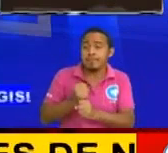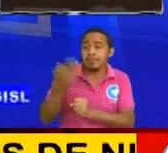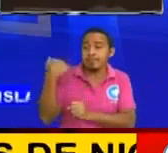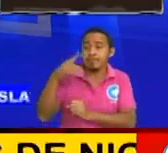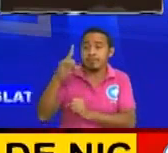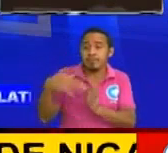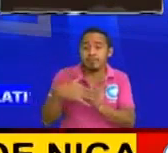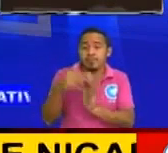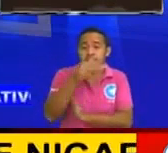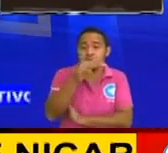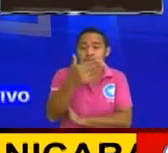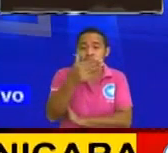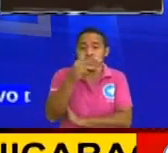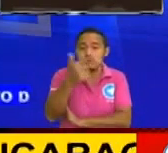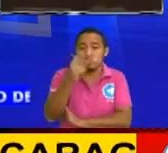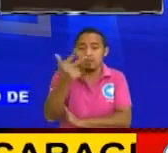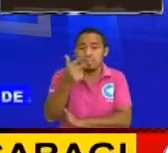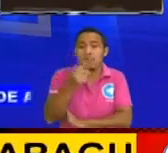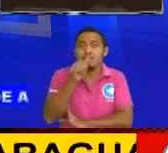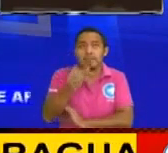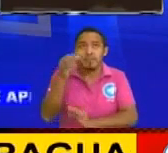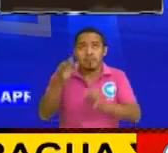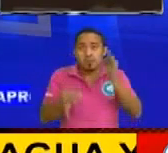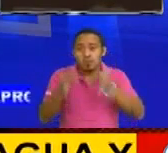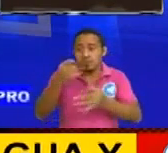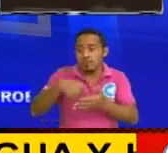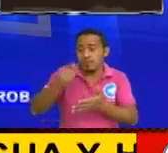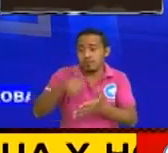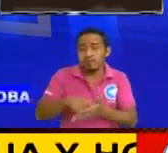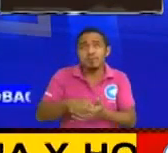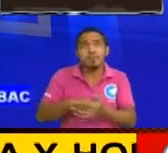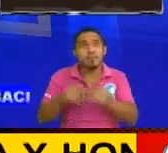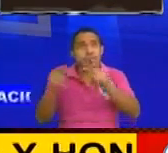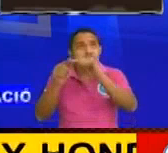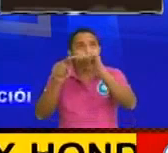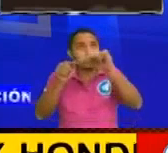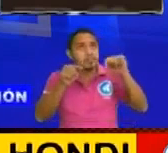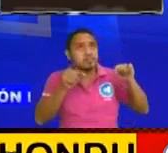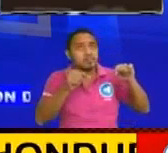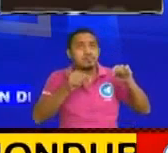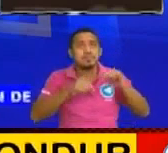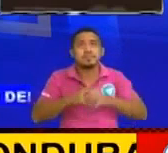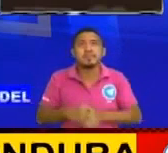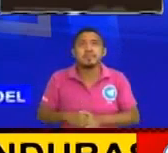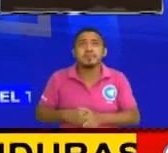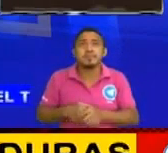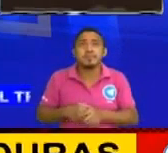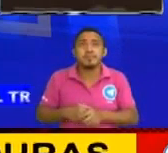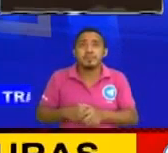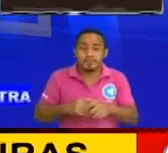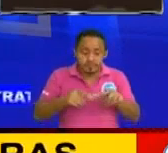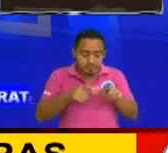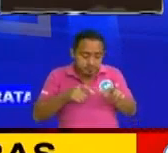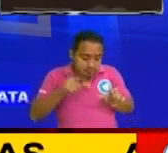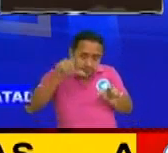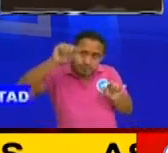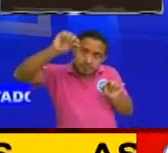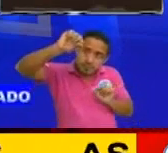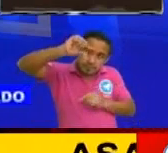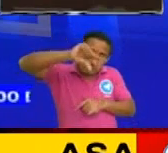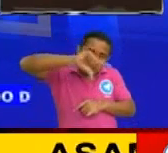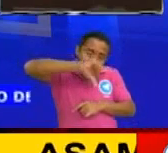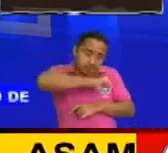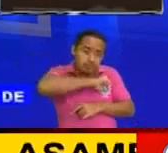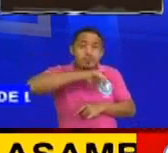1988 en ese juicio y lo que firmó con nosotros acá. Esto que estamos hablando aquí, esta zona,